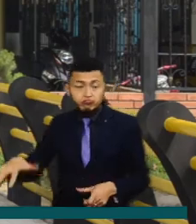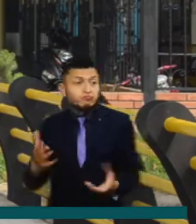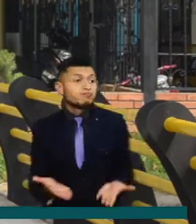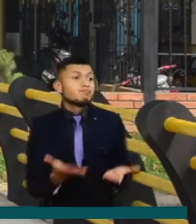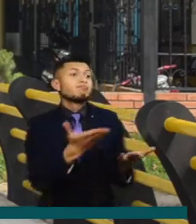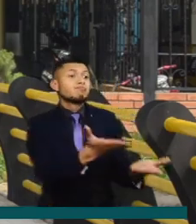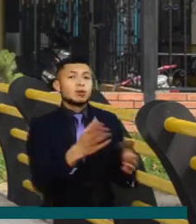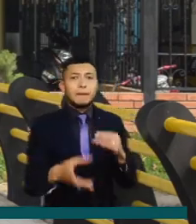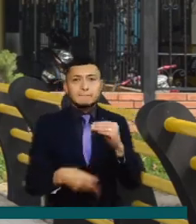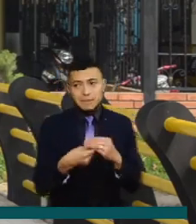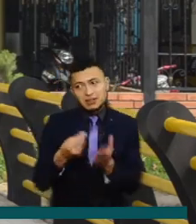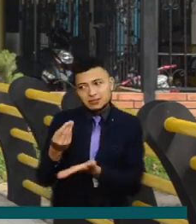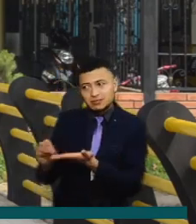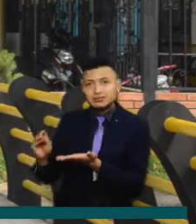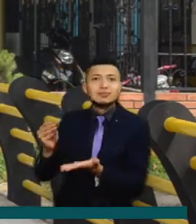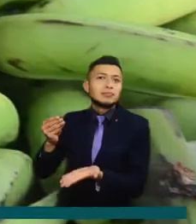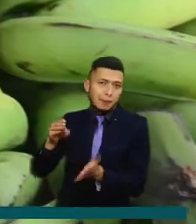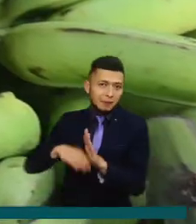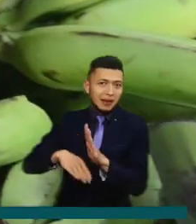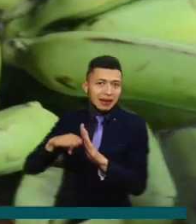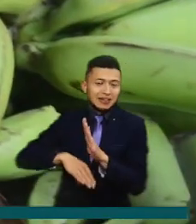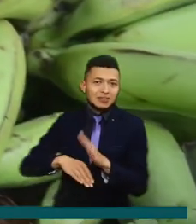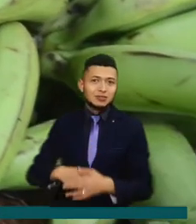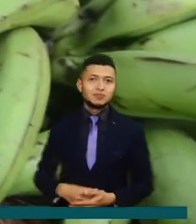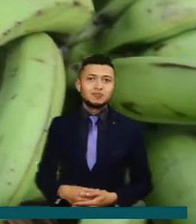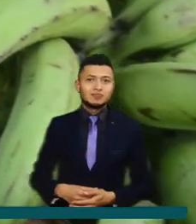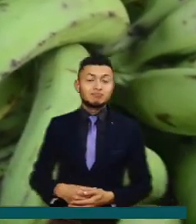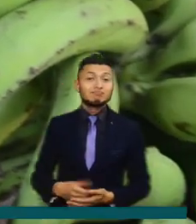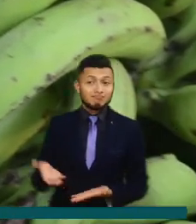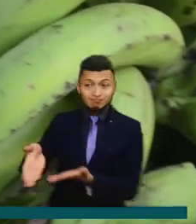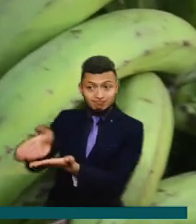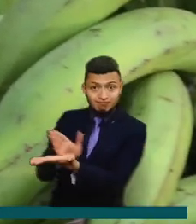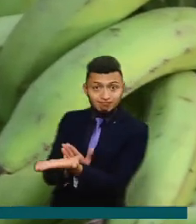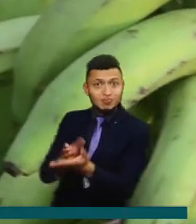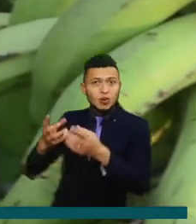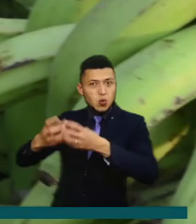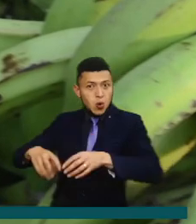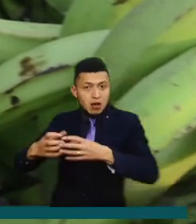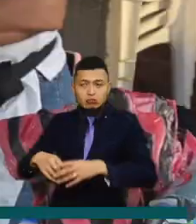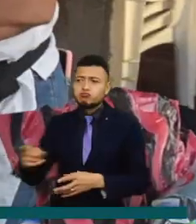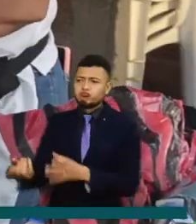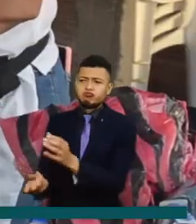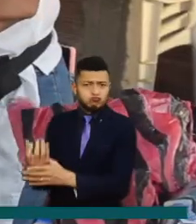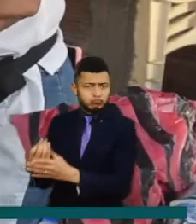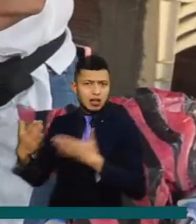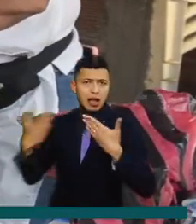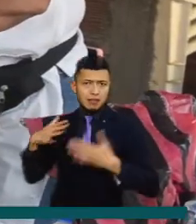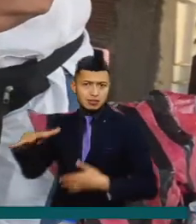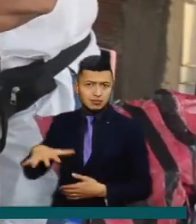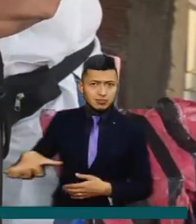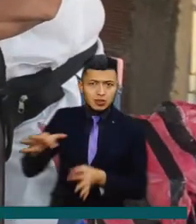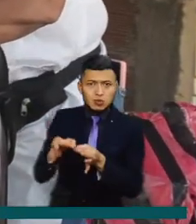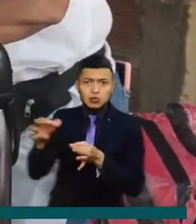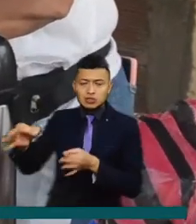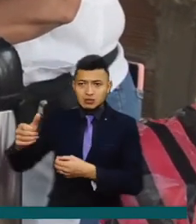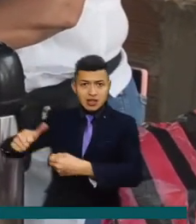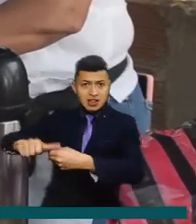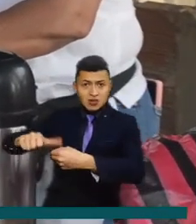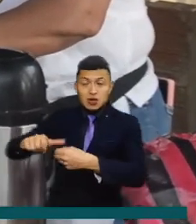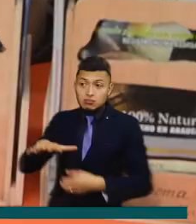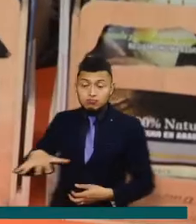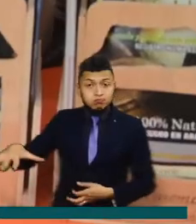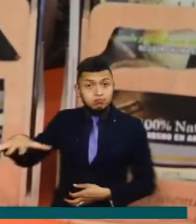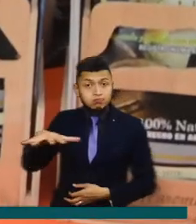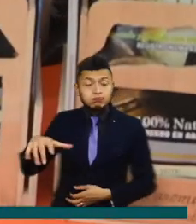también para comprar más barato. Plátanos o huevos frescos son algunos de los alimentos que producen los campesinos en el municipio de